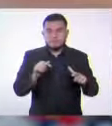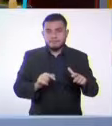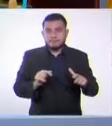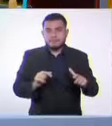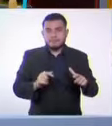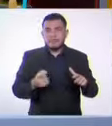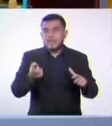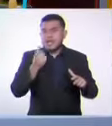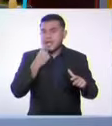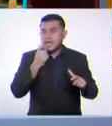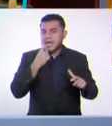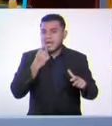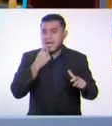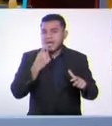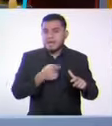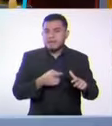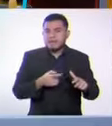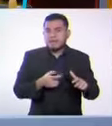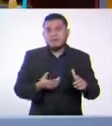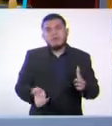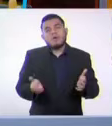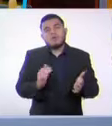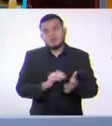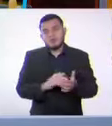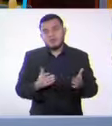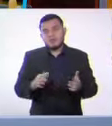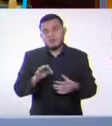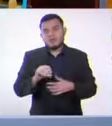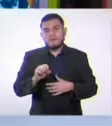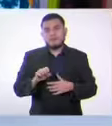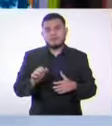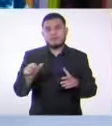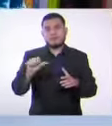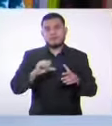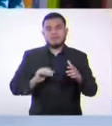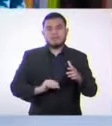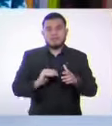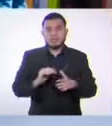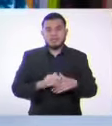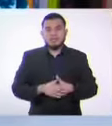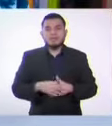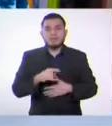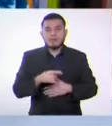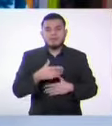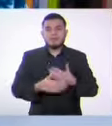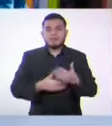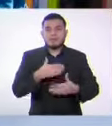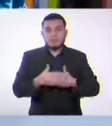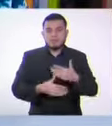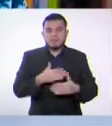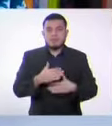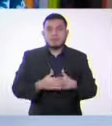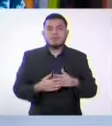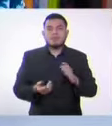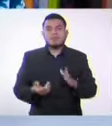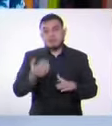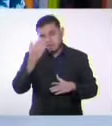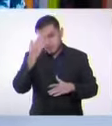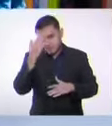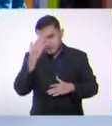vidrio, pasa de nuevo a la fase líquida y a ese proceso se le conoce